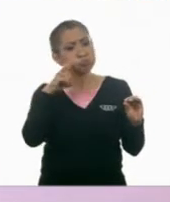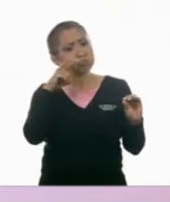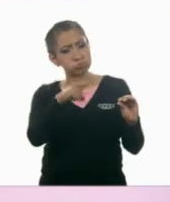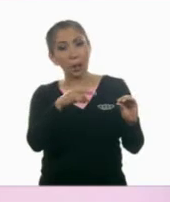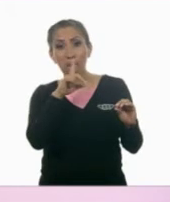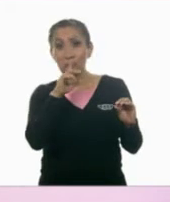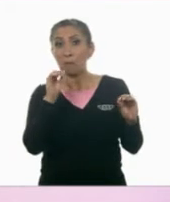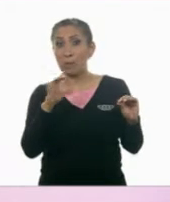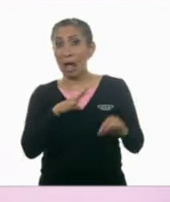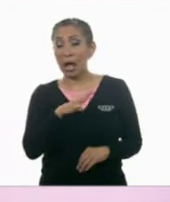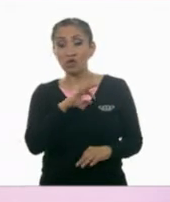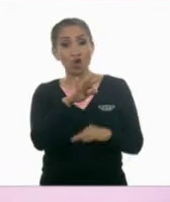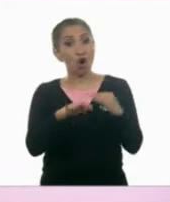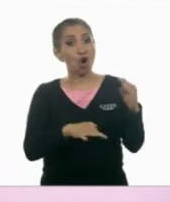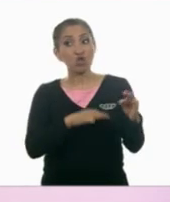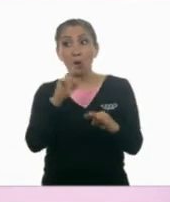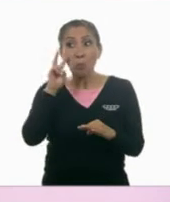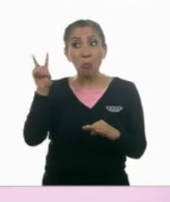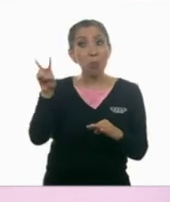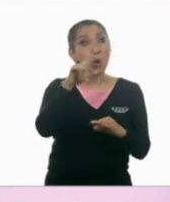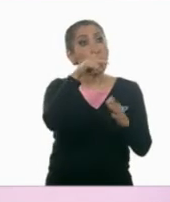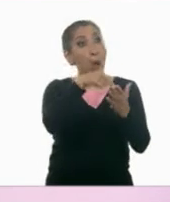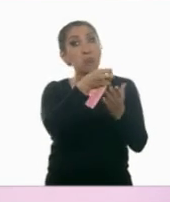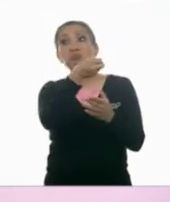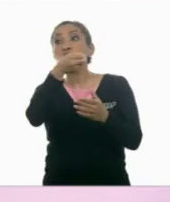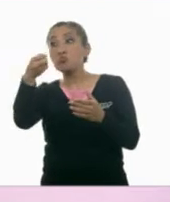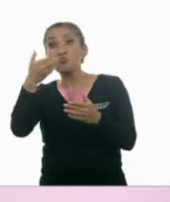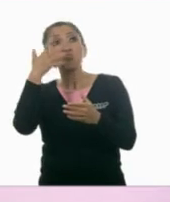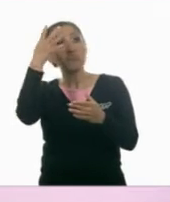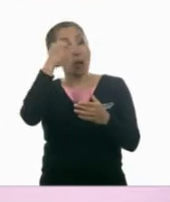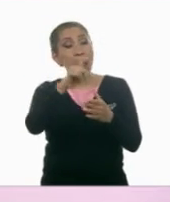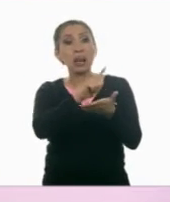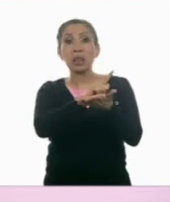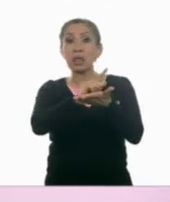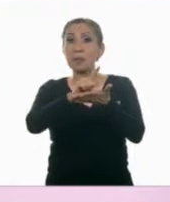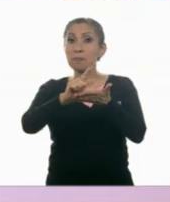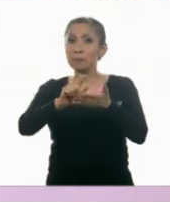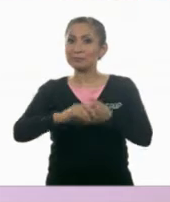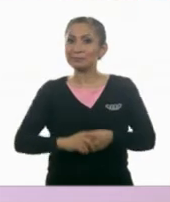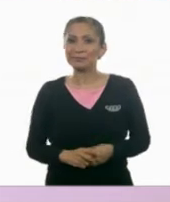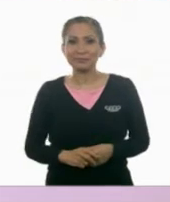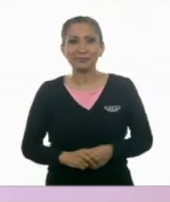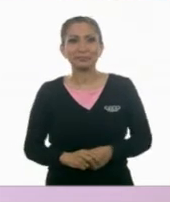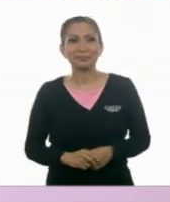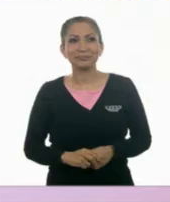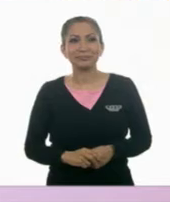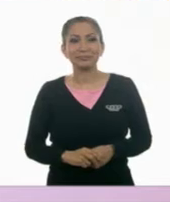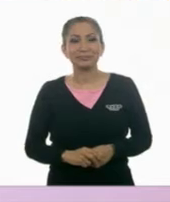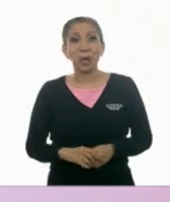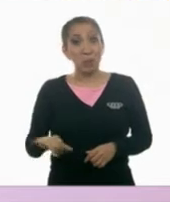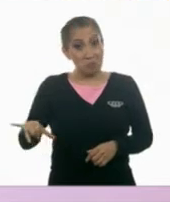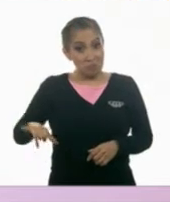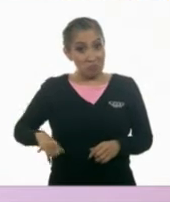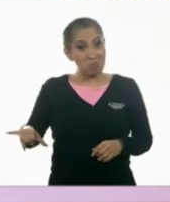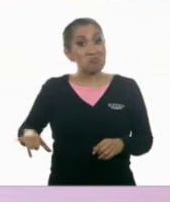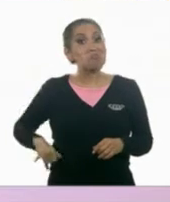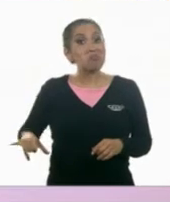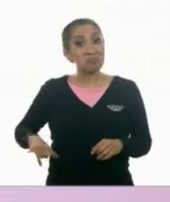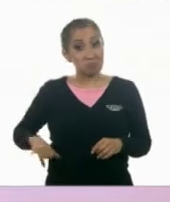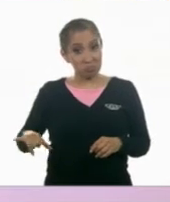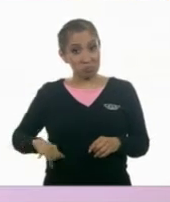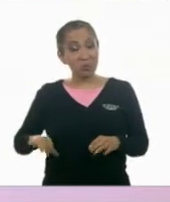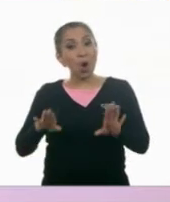y callados. Todo está en su lugar y limpio. Qué interesante